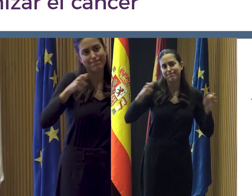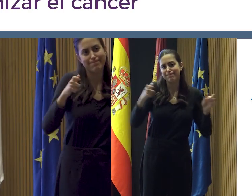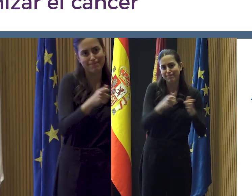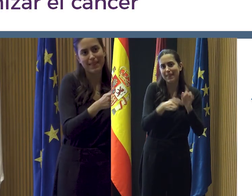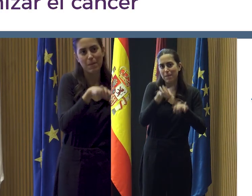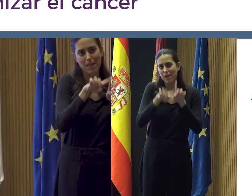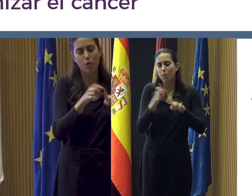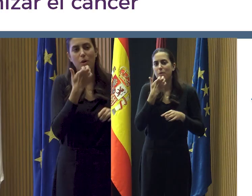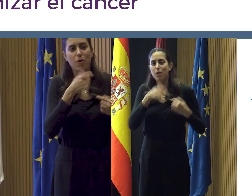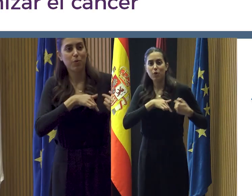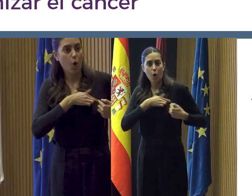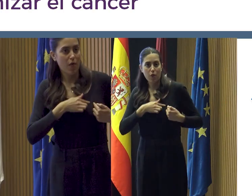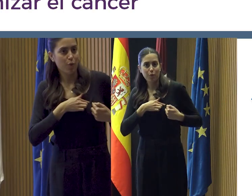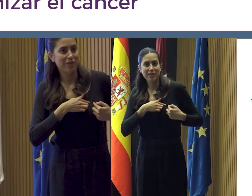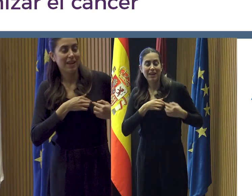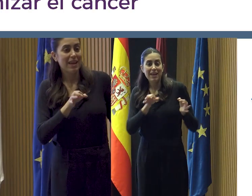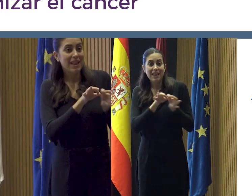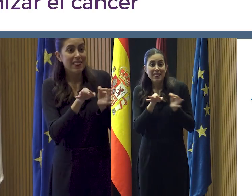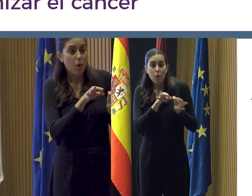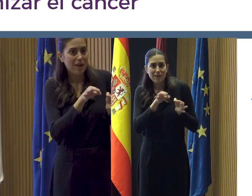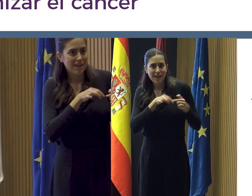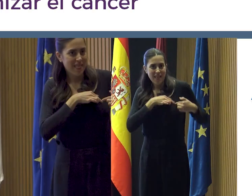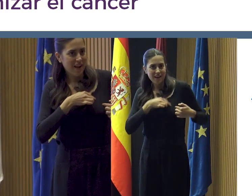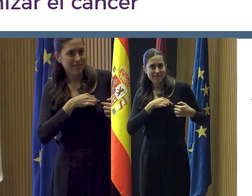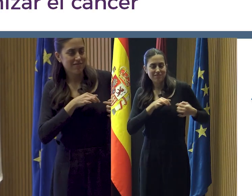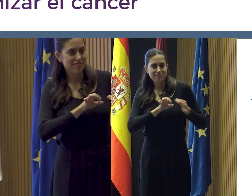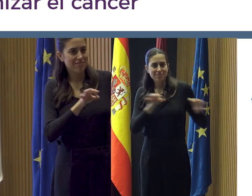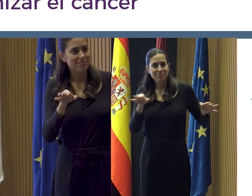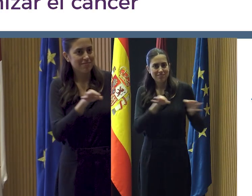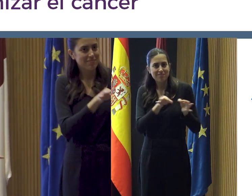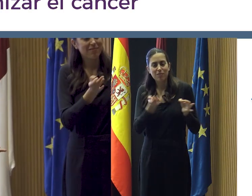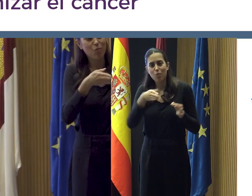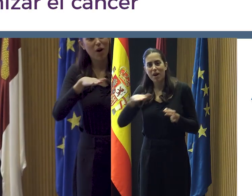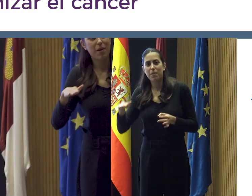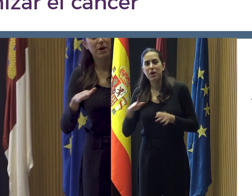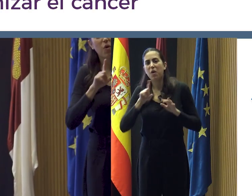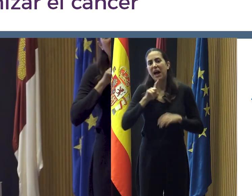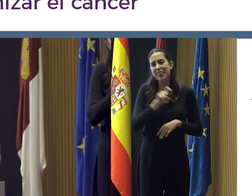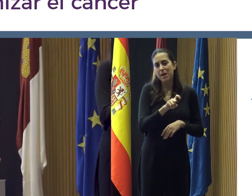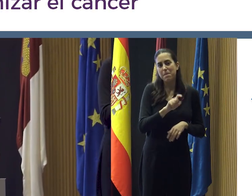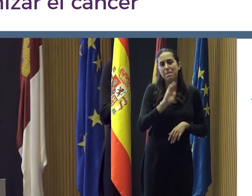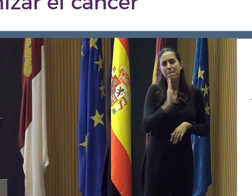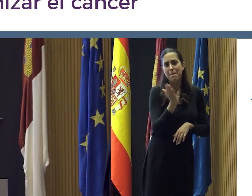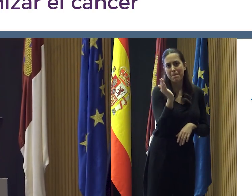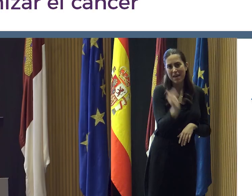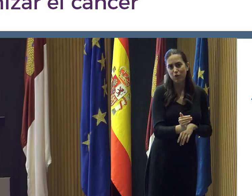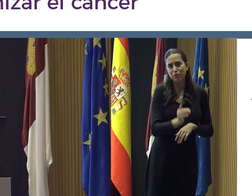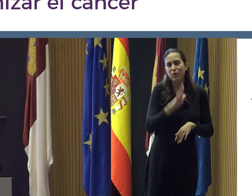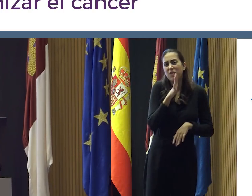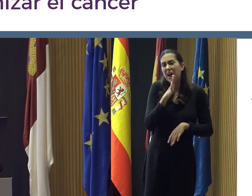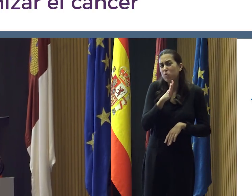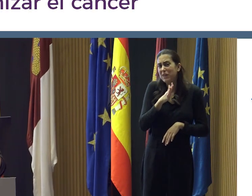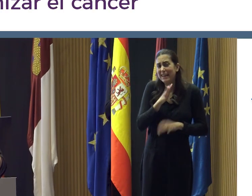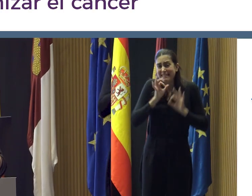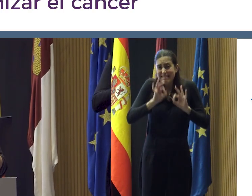del corazón, las células cardíacas se dividen y se regeneran. Pero es verdad que tienen menos susceptibilidad al cáncer, pero no se sabe exactamente cuál es la causa.